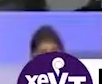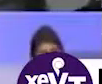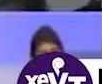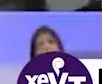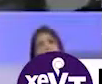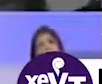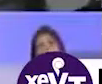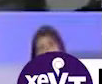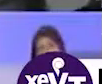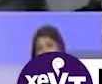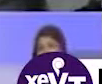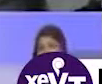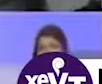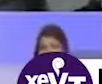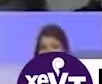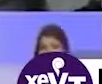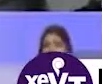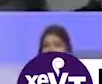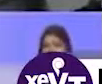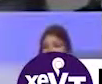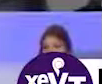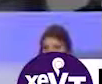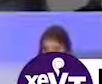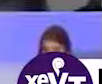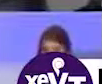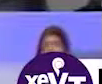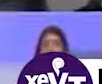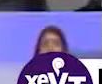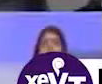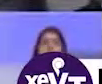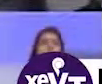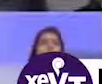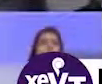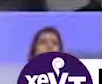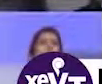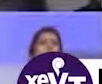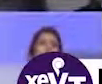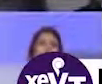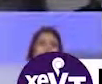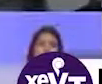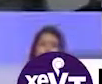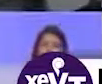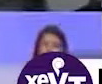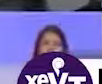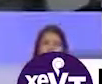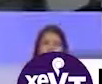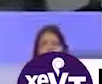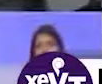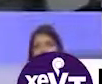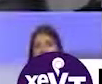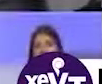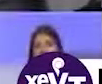López Obrador por 100 días del tercer año de su gobierno incurrió en propaganda gubernamental. El tercer año de gobierno sí se llevó